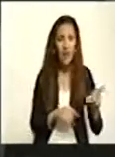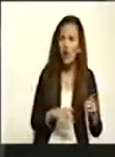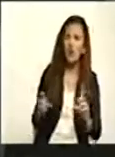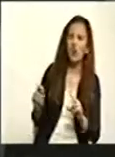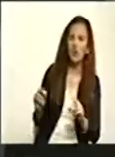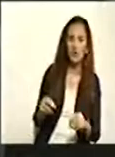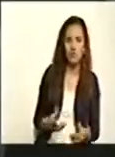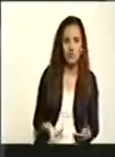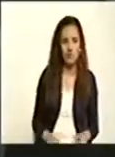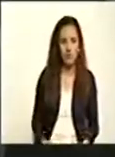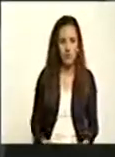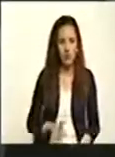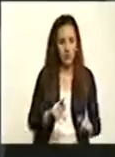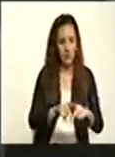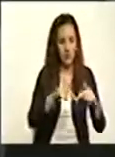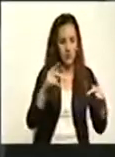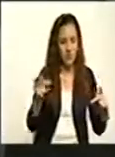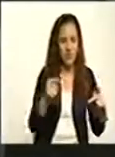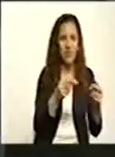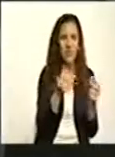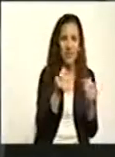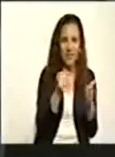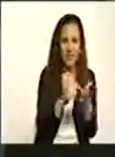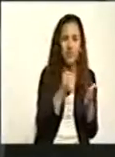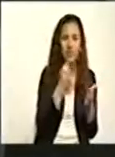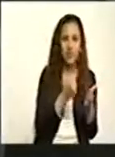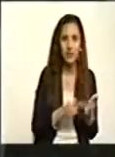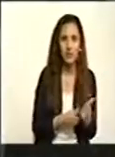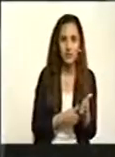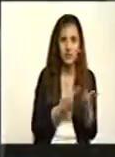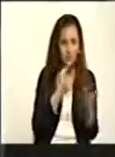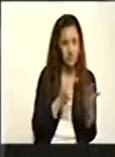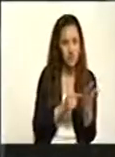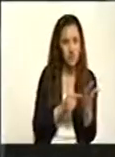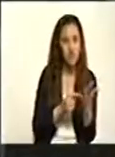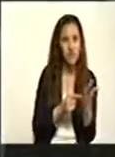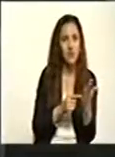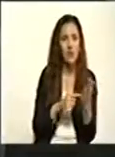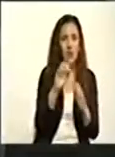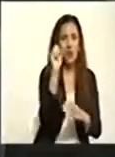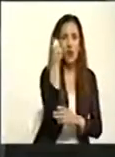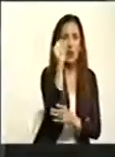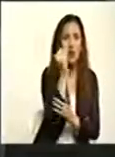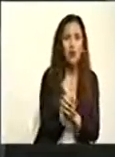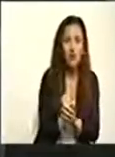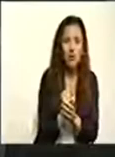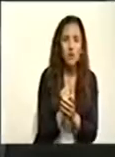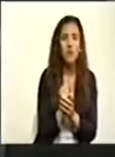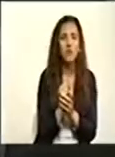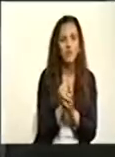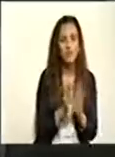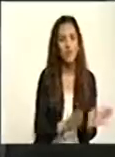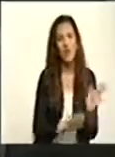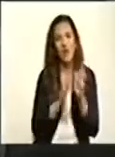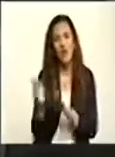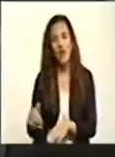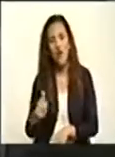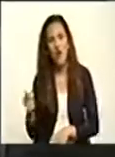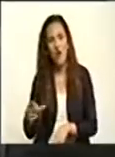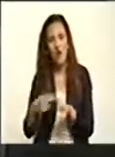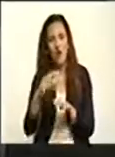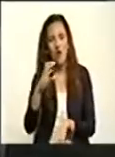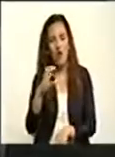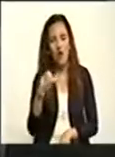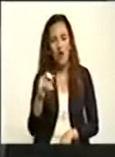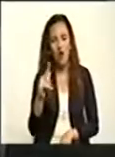Dinero. Desaceleración económica pone en jaque recaudos tributarios. Confidencial Colombia.